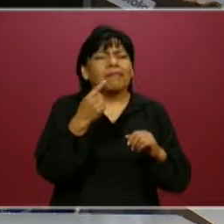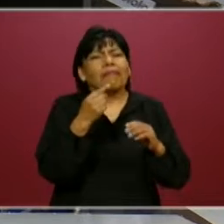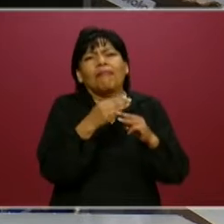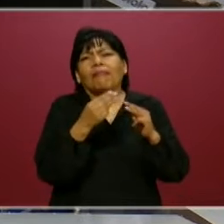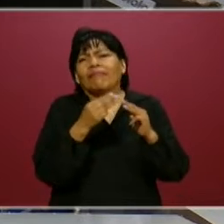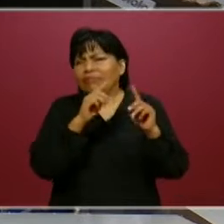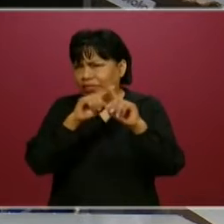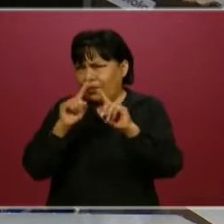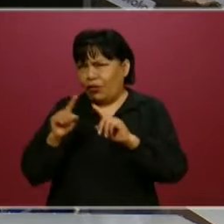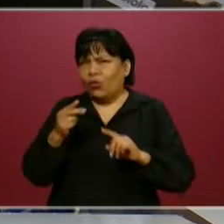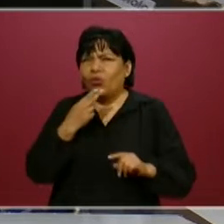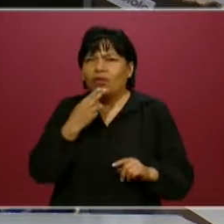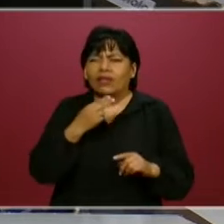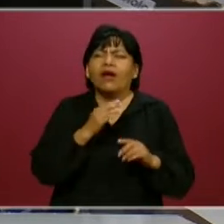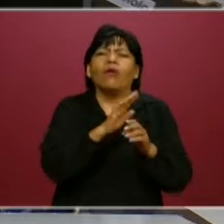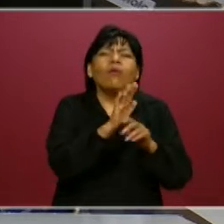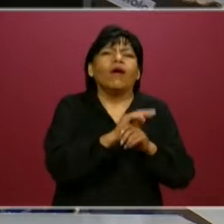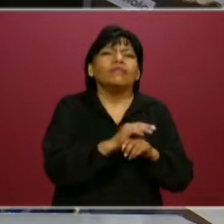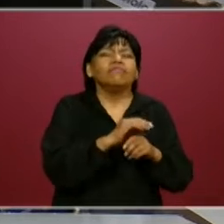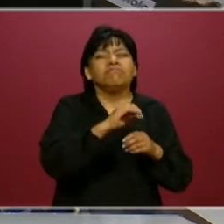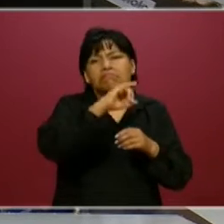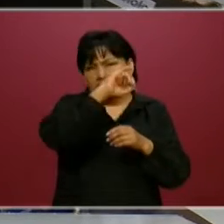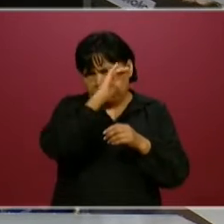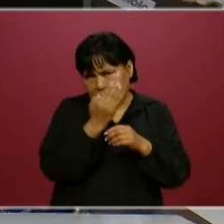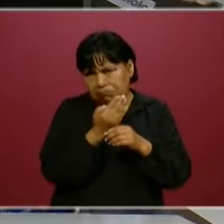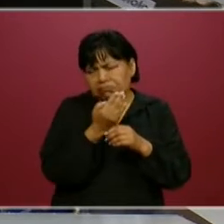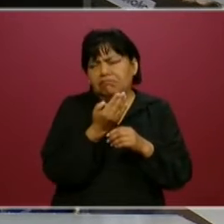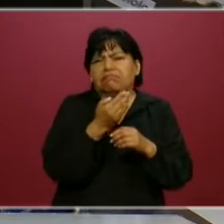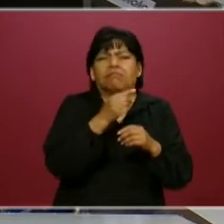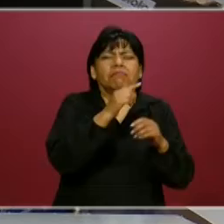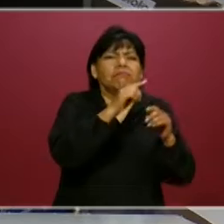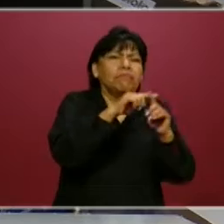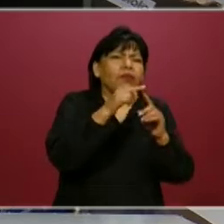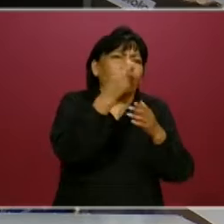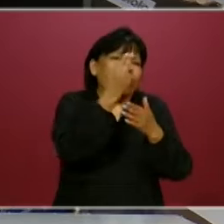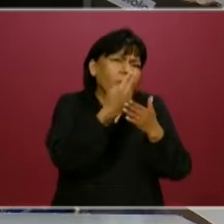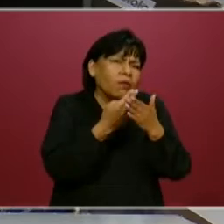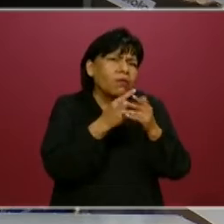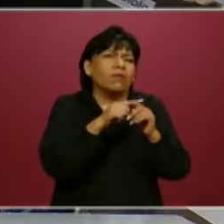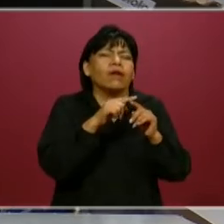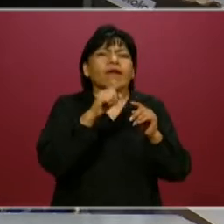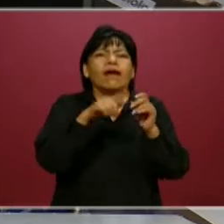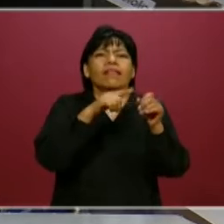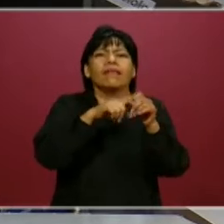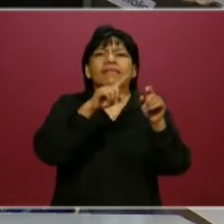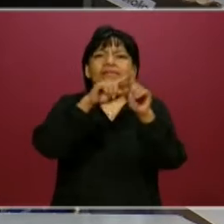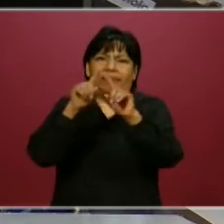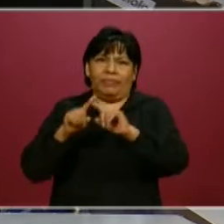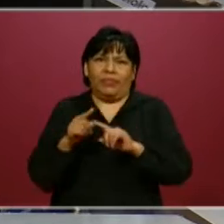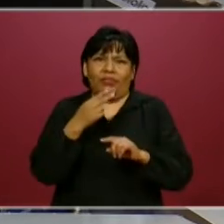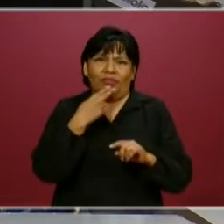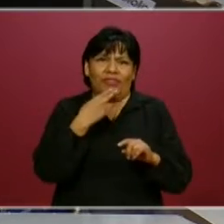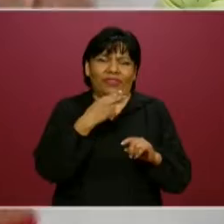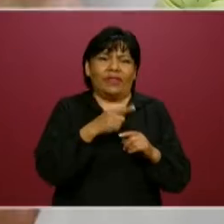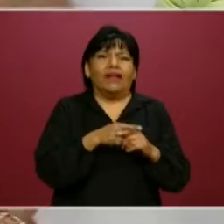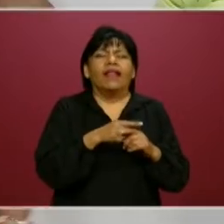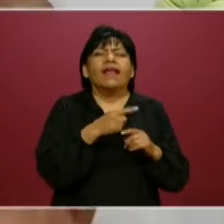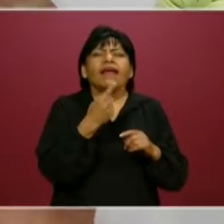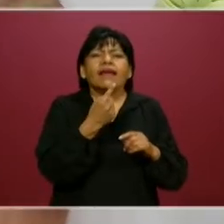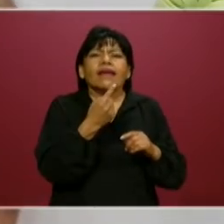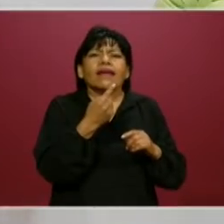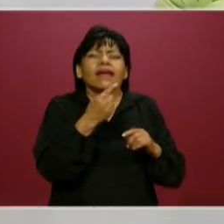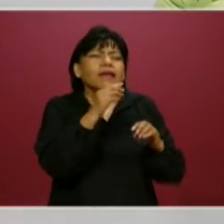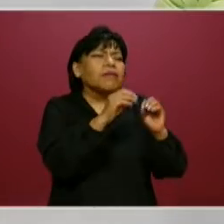materiales los cuales serán dibujos o impresiones de diferentes animalitos los cuales deben